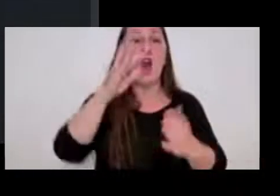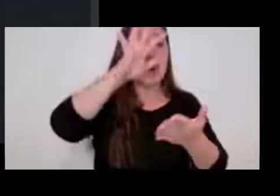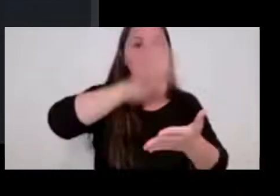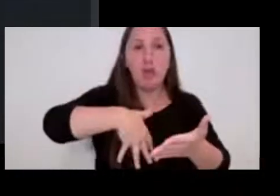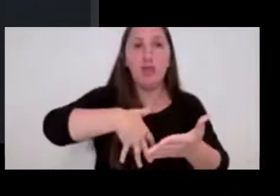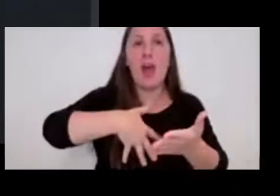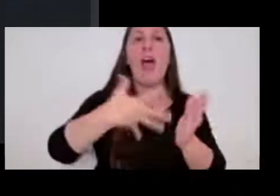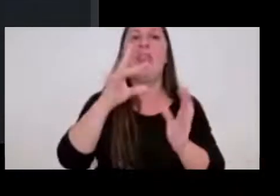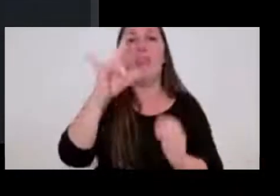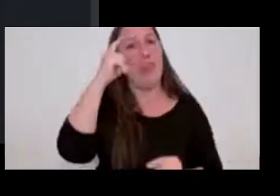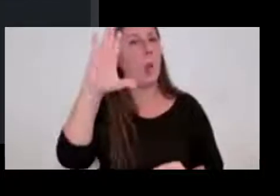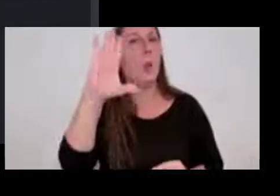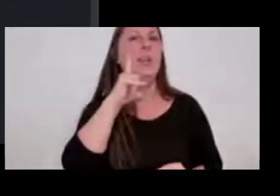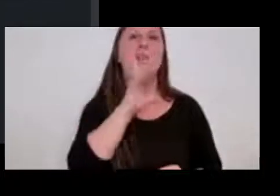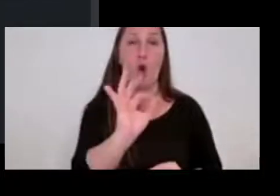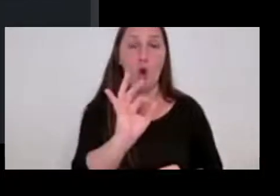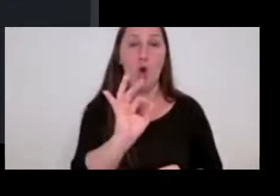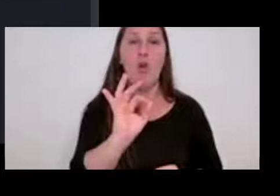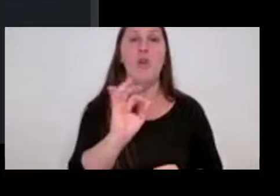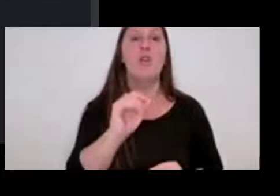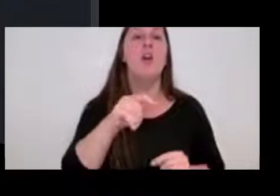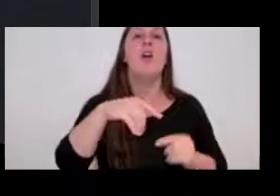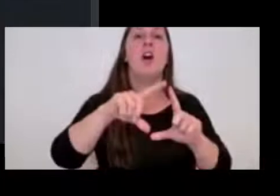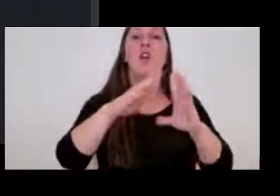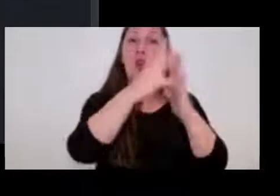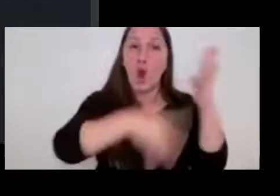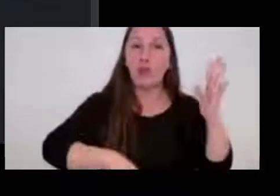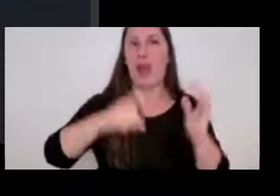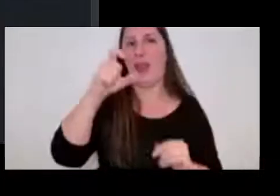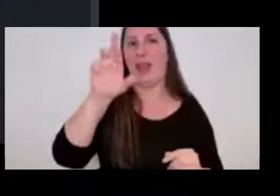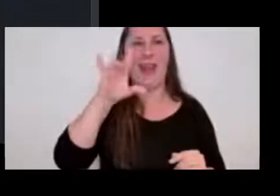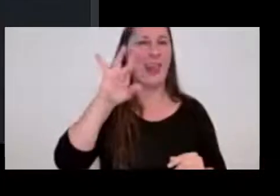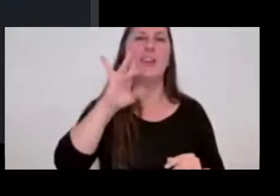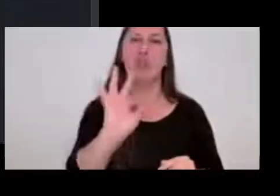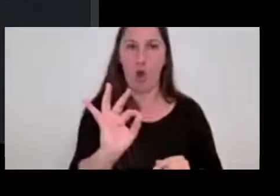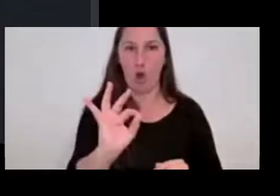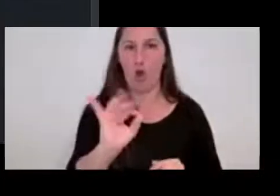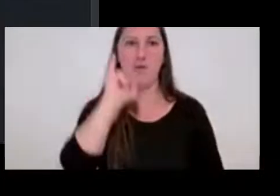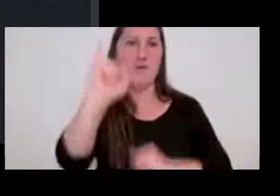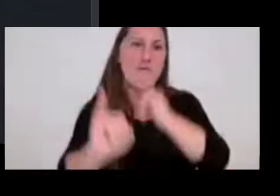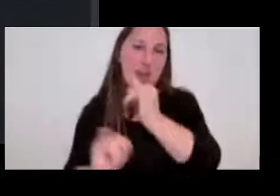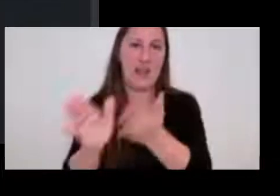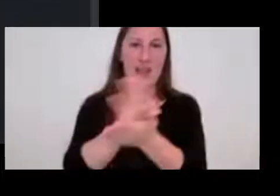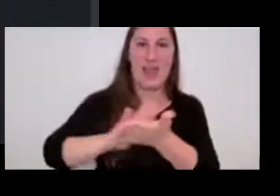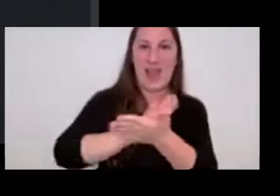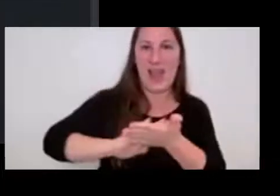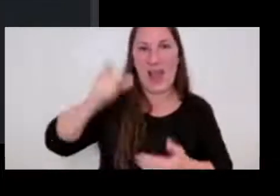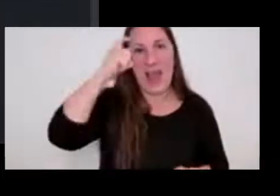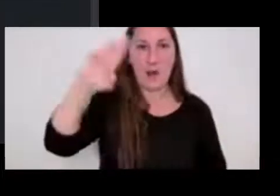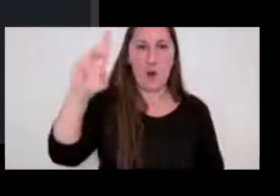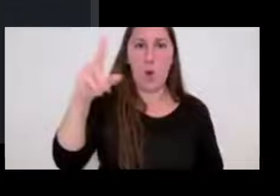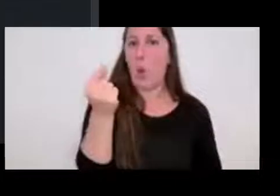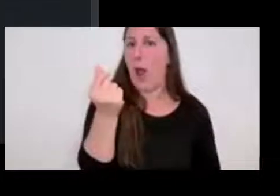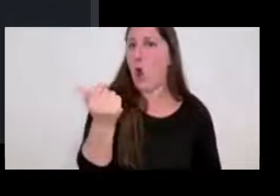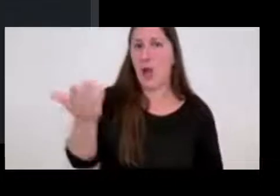débito, notas de crédito, digamos, ¿no? Con los dólares, cuando habían facturado en dólares, porque el dólar varía menos